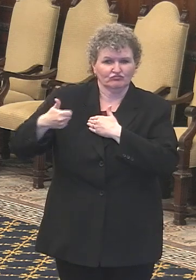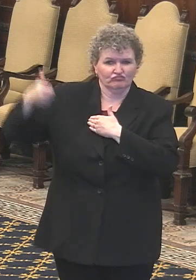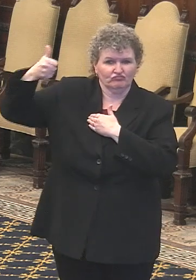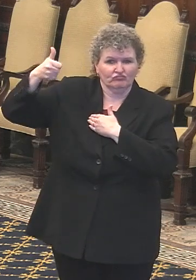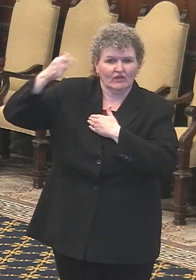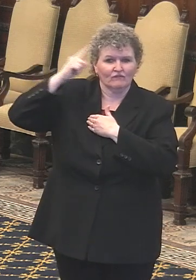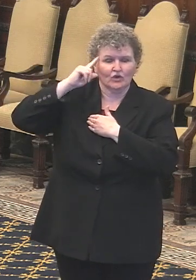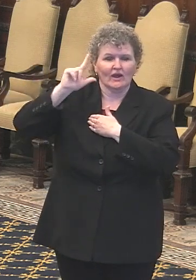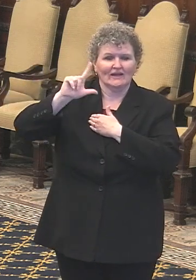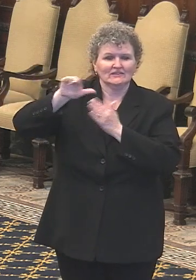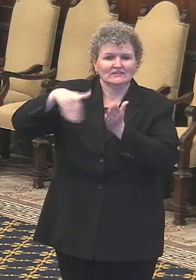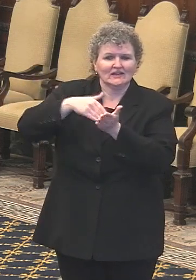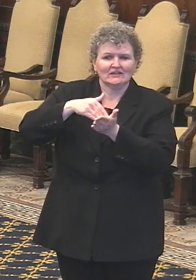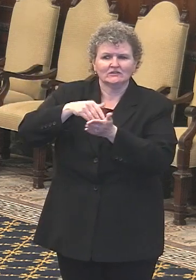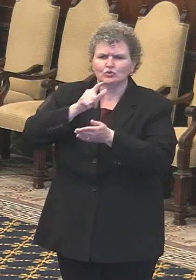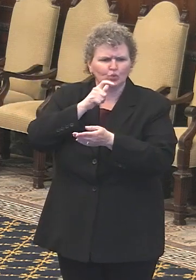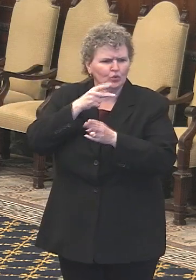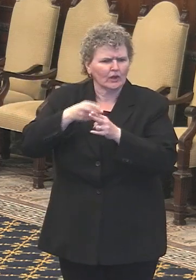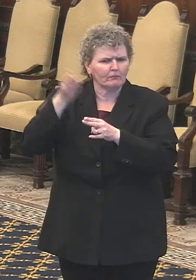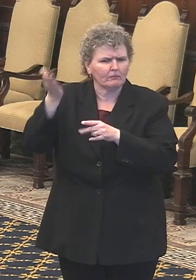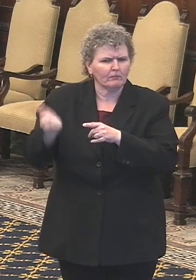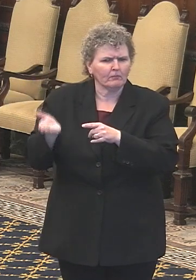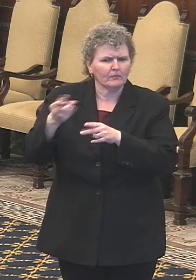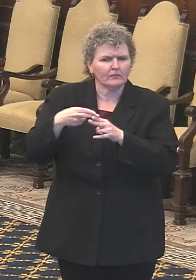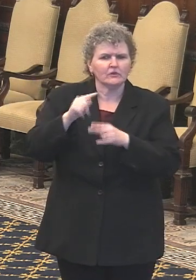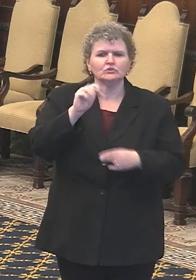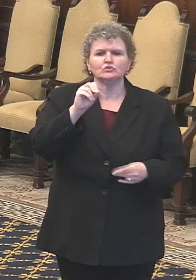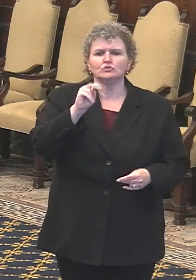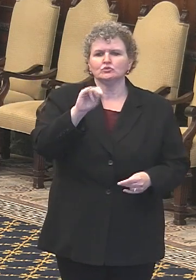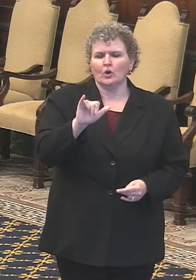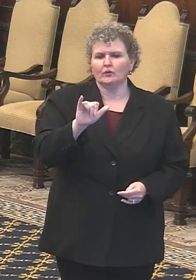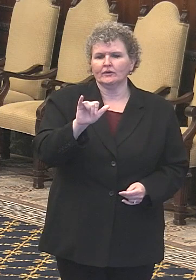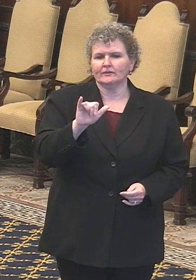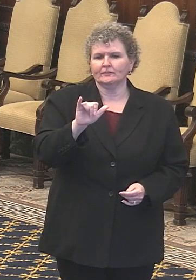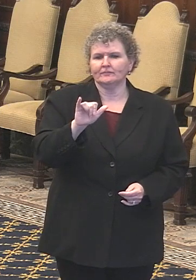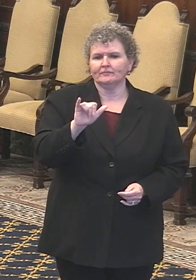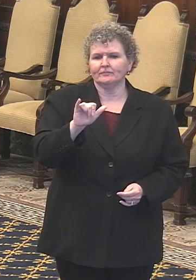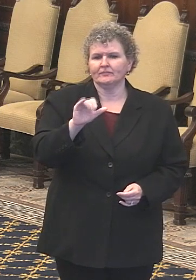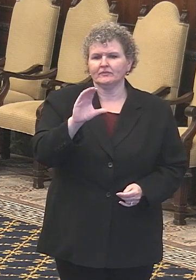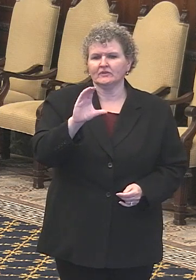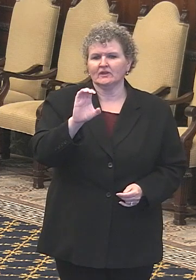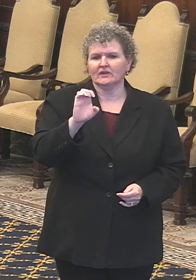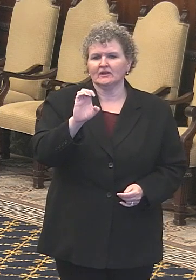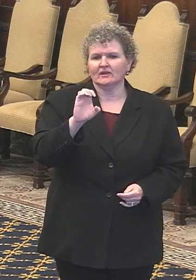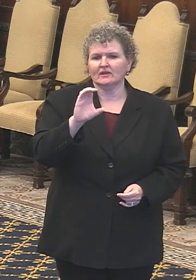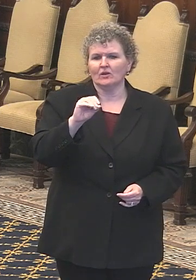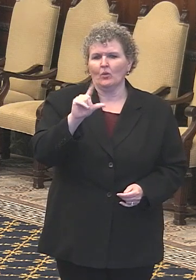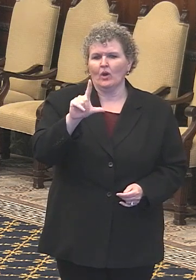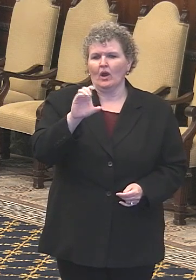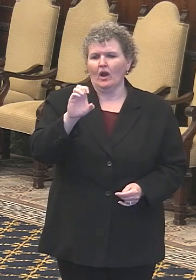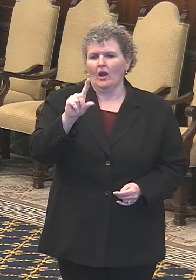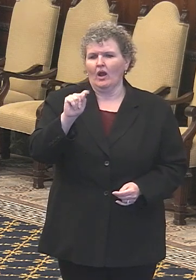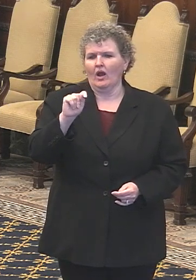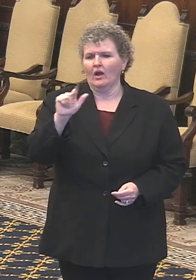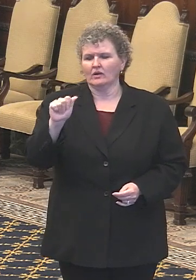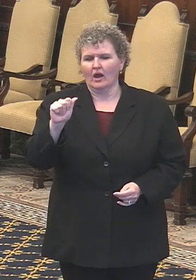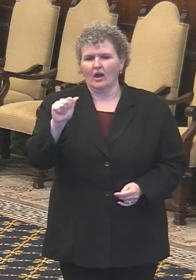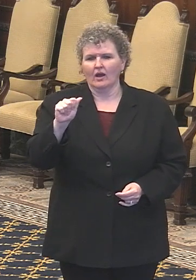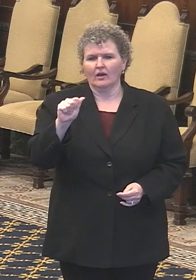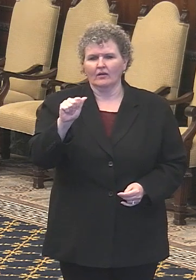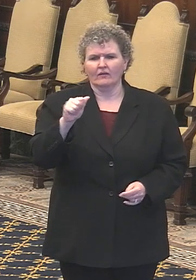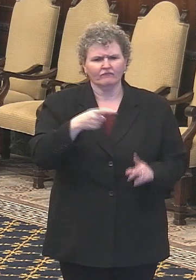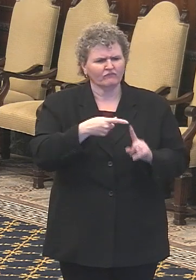tanto, no creo que sea importante que la gente tome medidas a raíz del miedo, sino creo que es importante